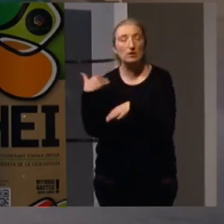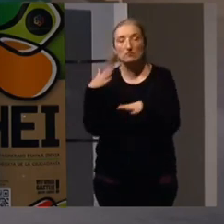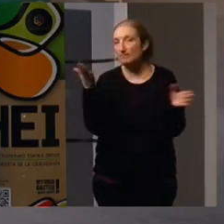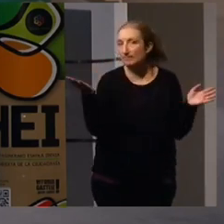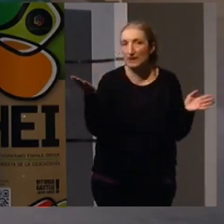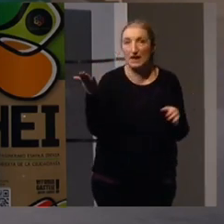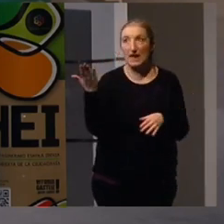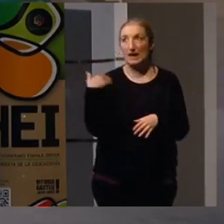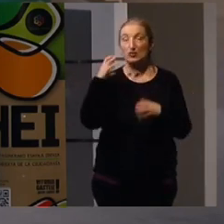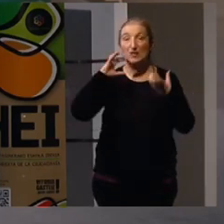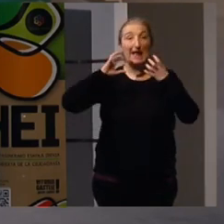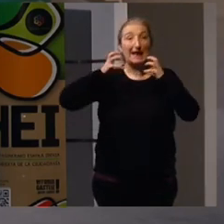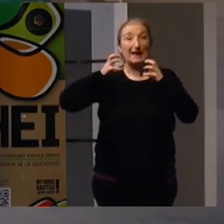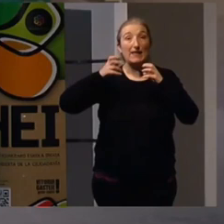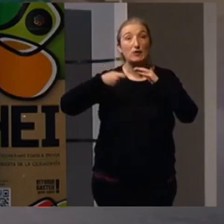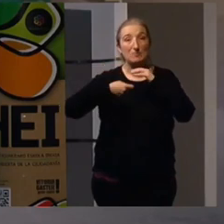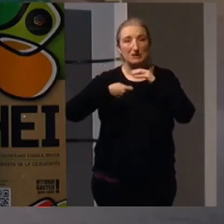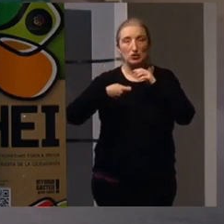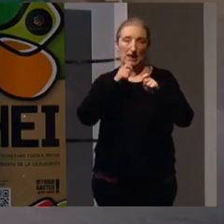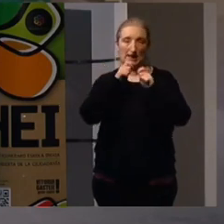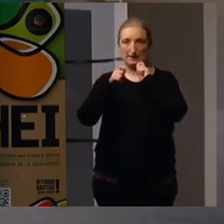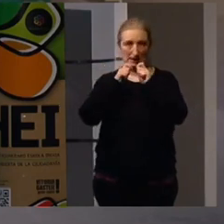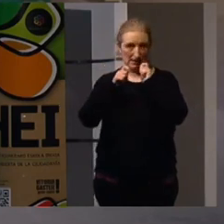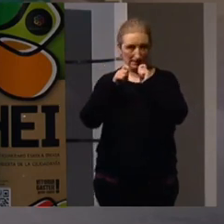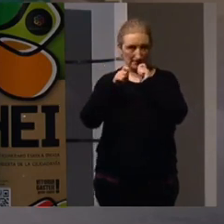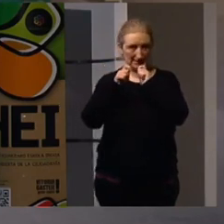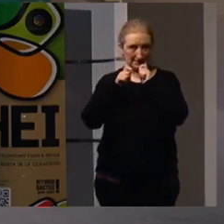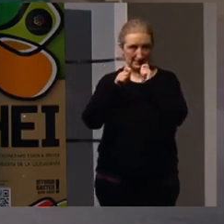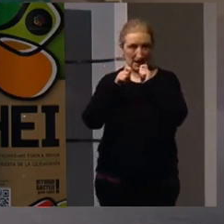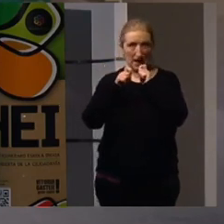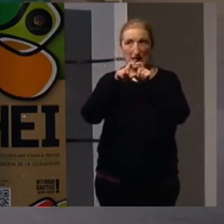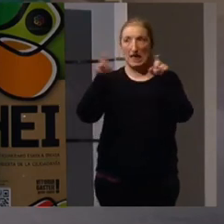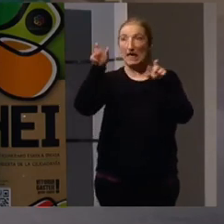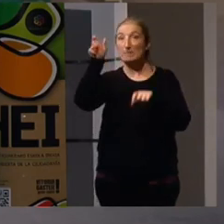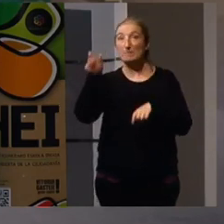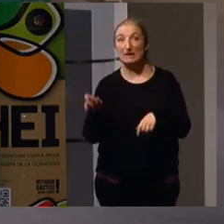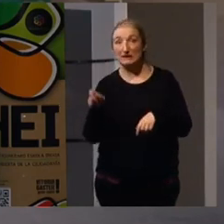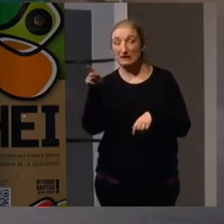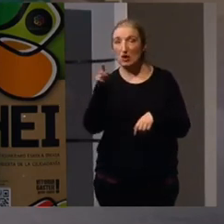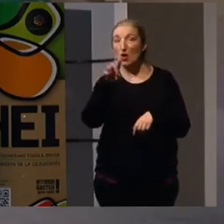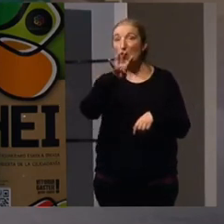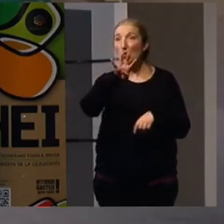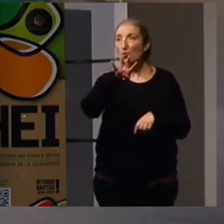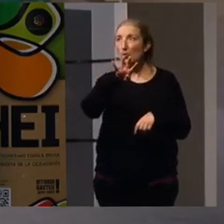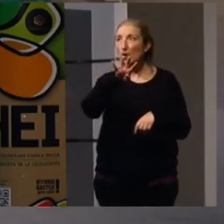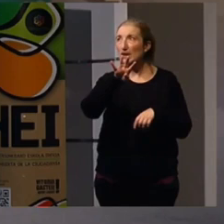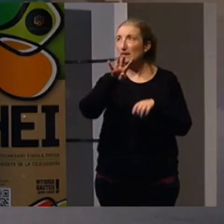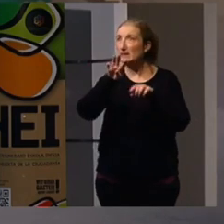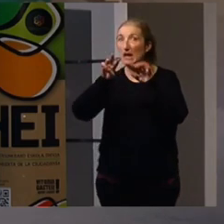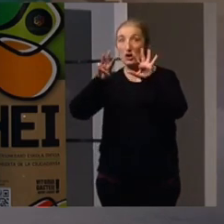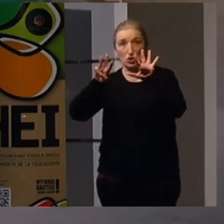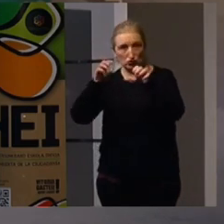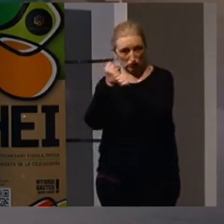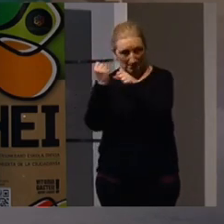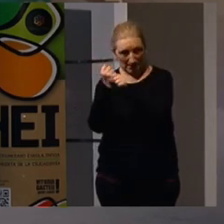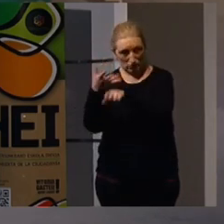día en Radio Vitoria le hacían una entrevista a un empresario que dijo que tenía 48